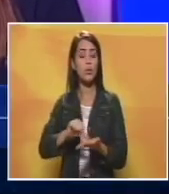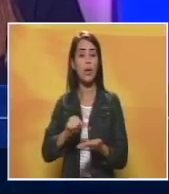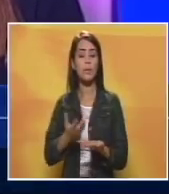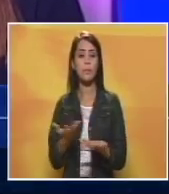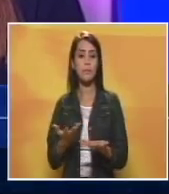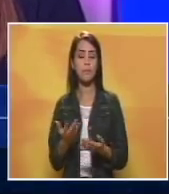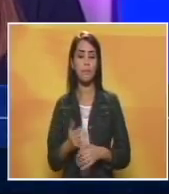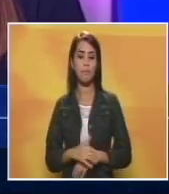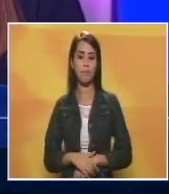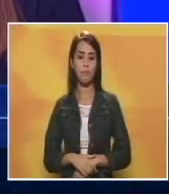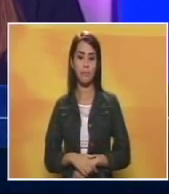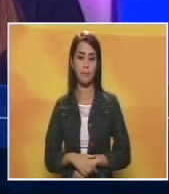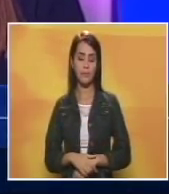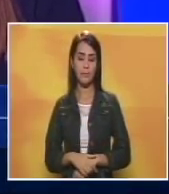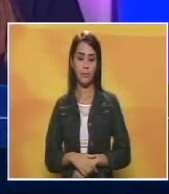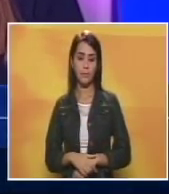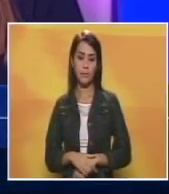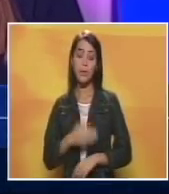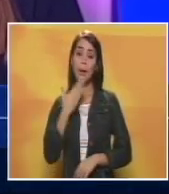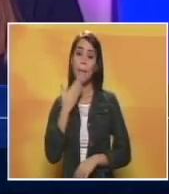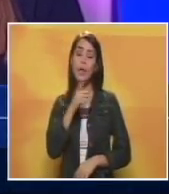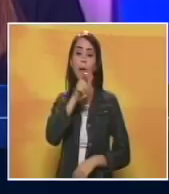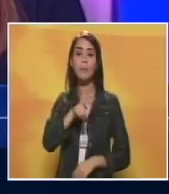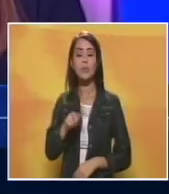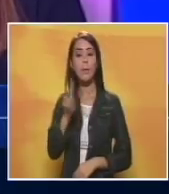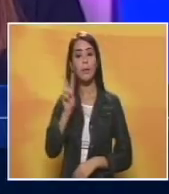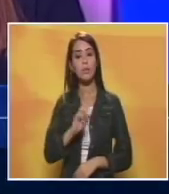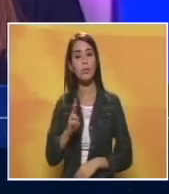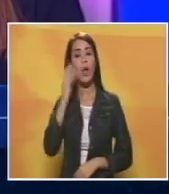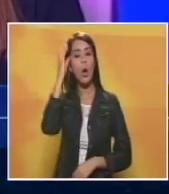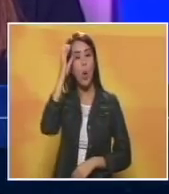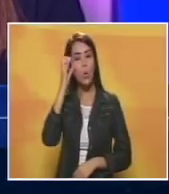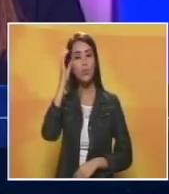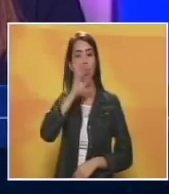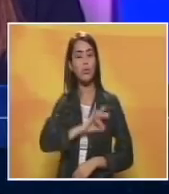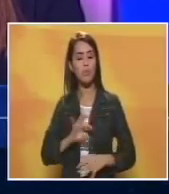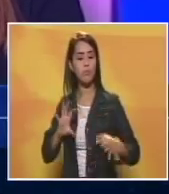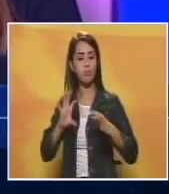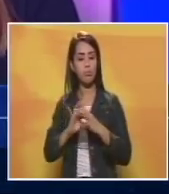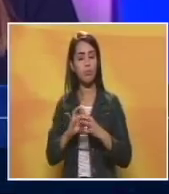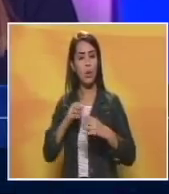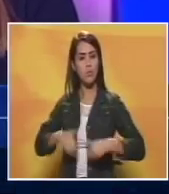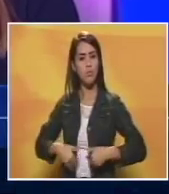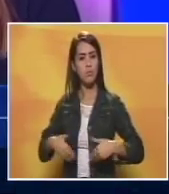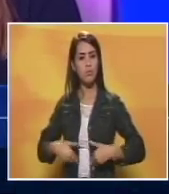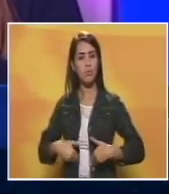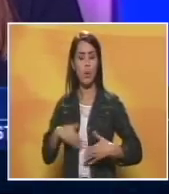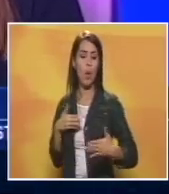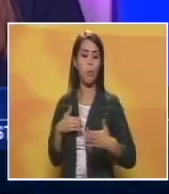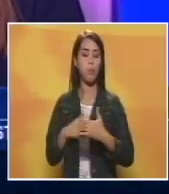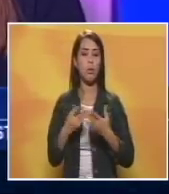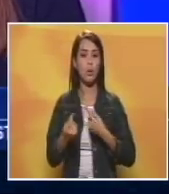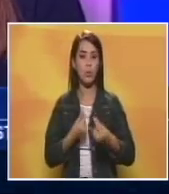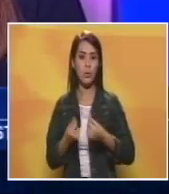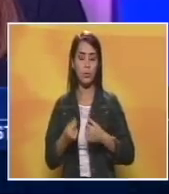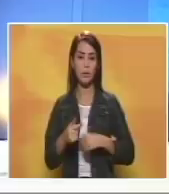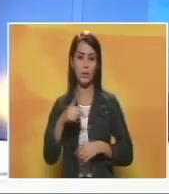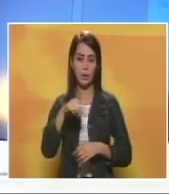que queremos. Instó a los venezolanos a tener conciencia social y unirse a la lucha contra el boicot económico